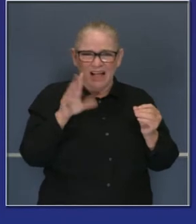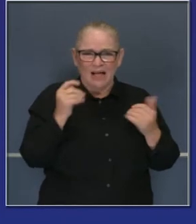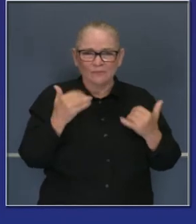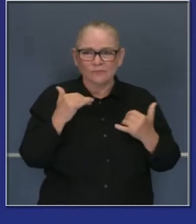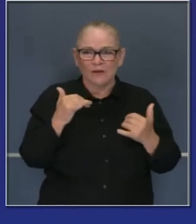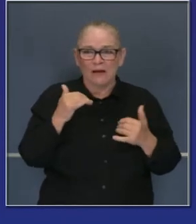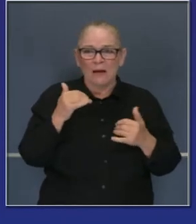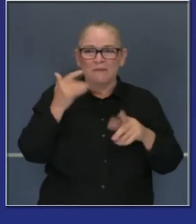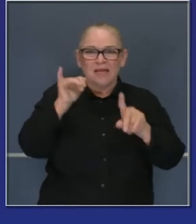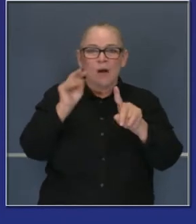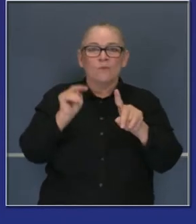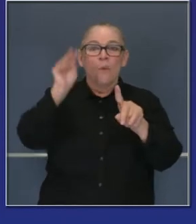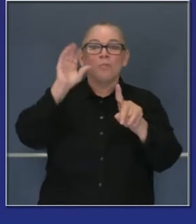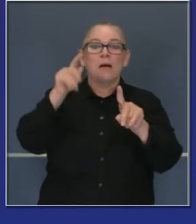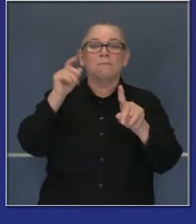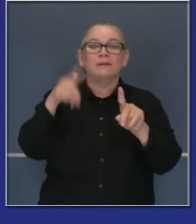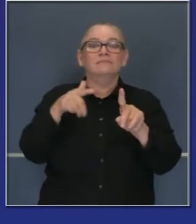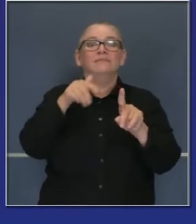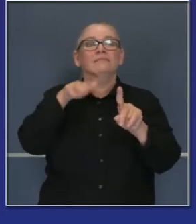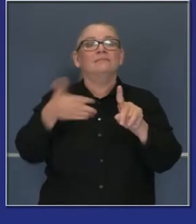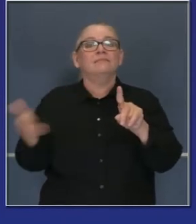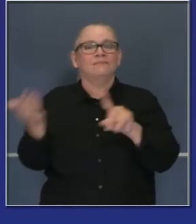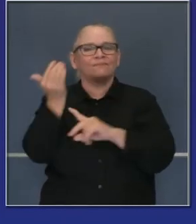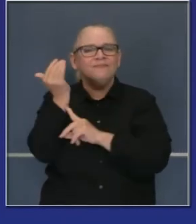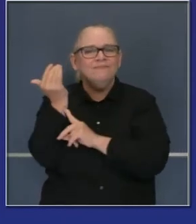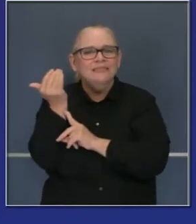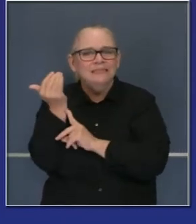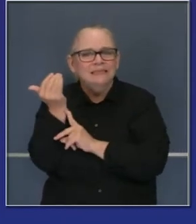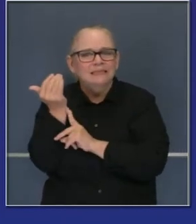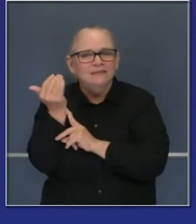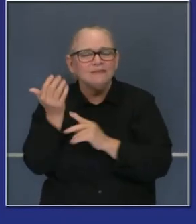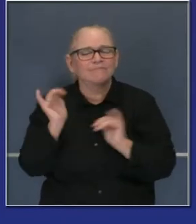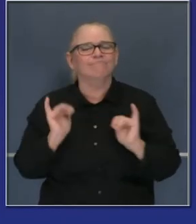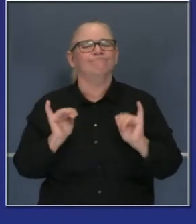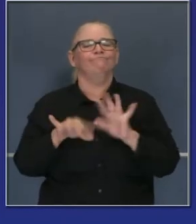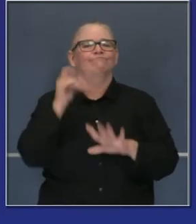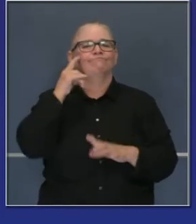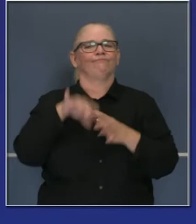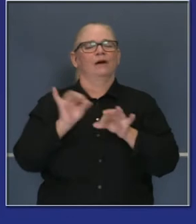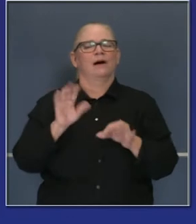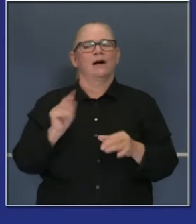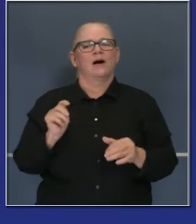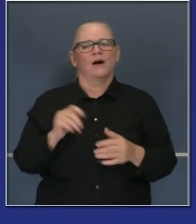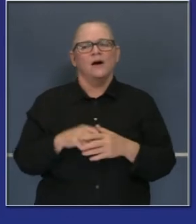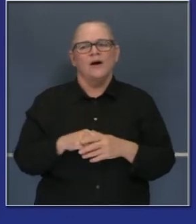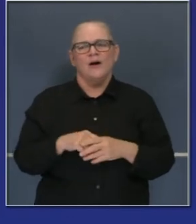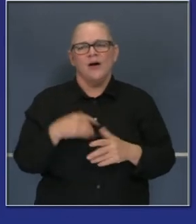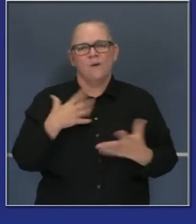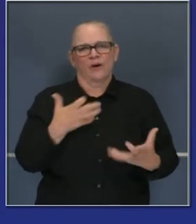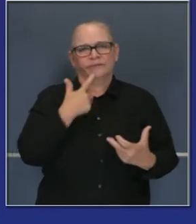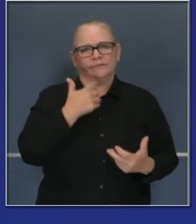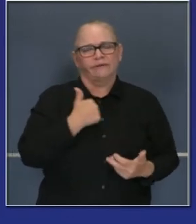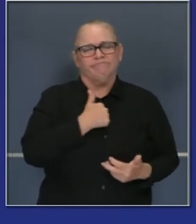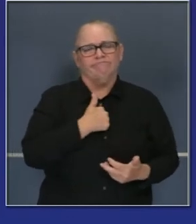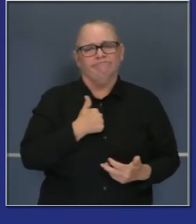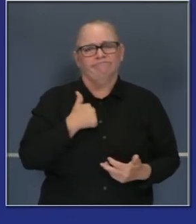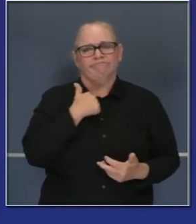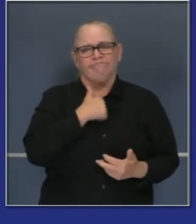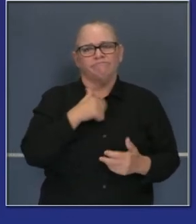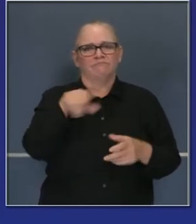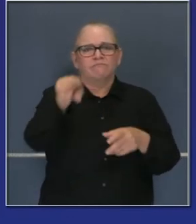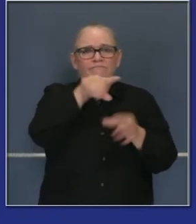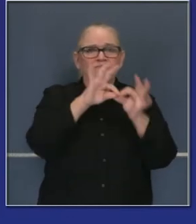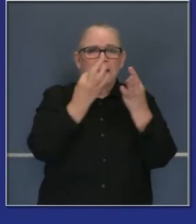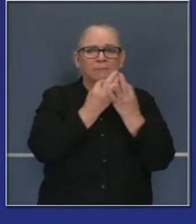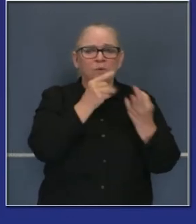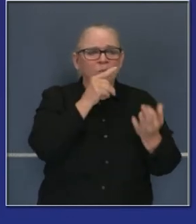vidas o personas muertas de lo que se sabe hasta ahora por supuesto desolador y quiero expresar nuestra nuestro pésame más